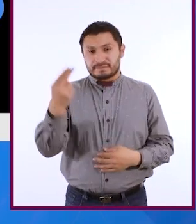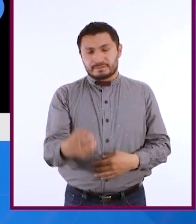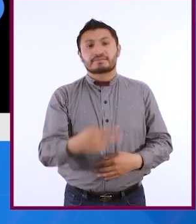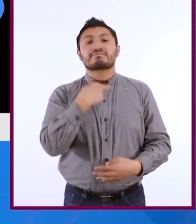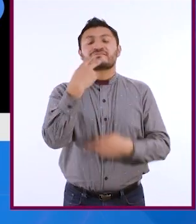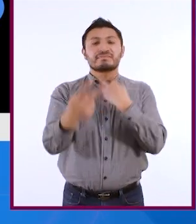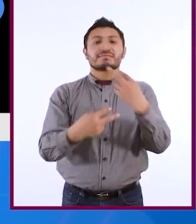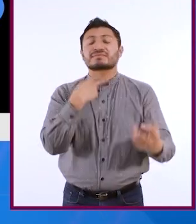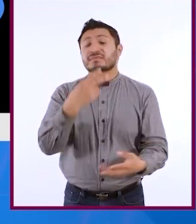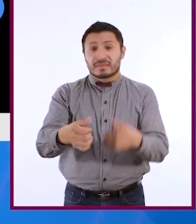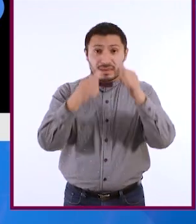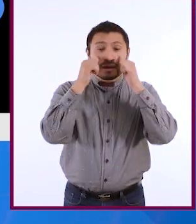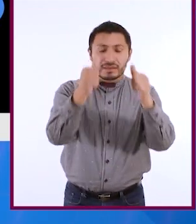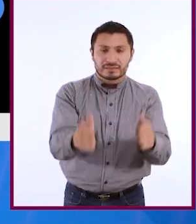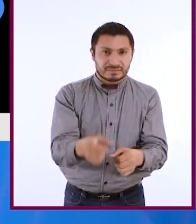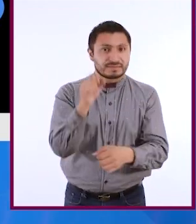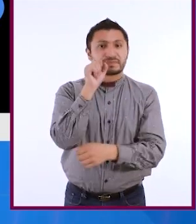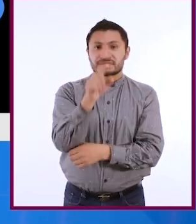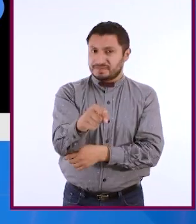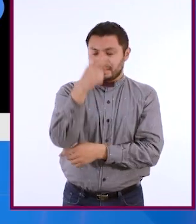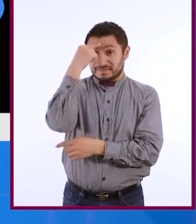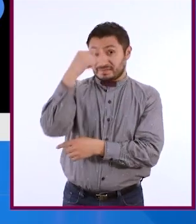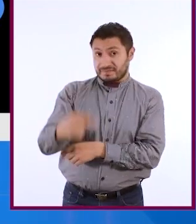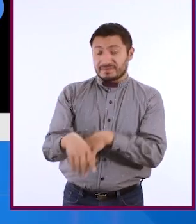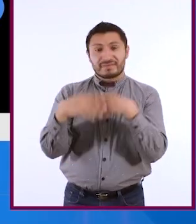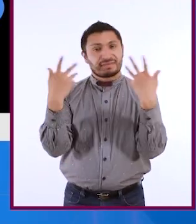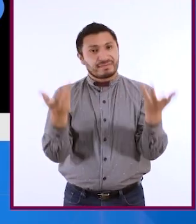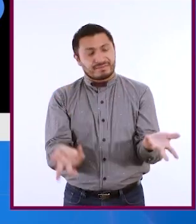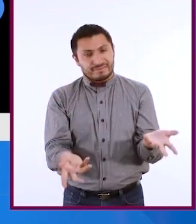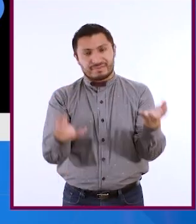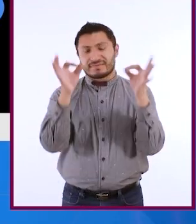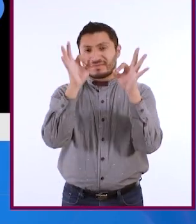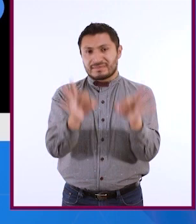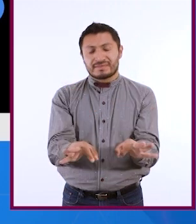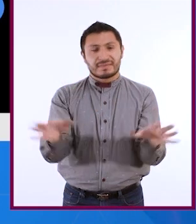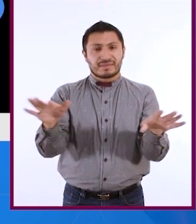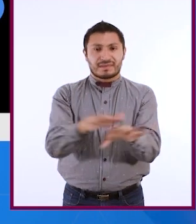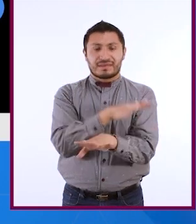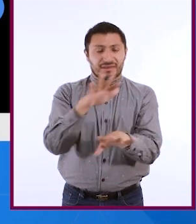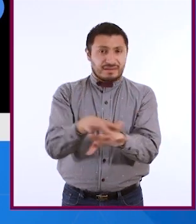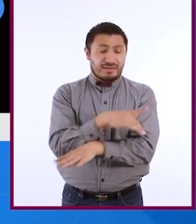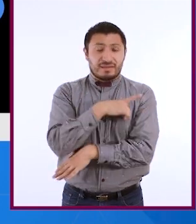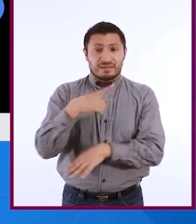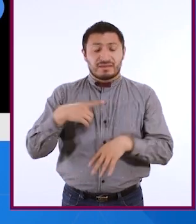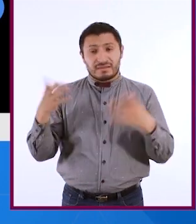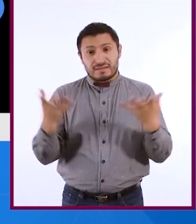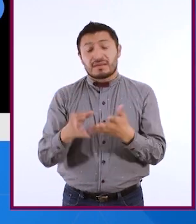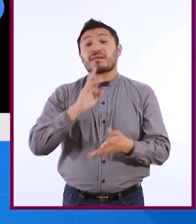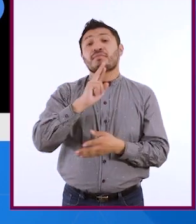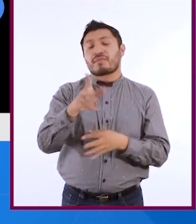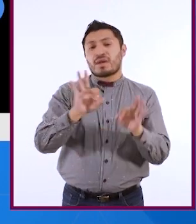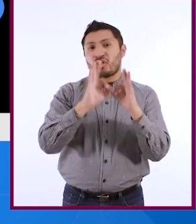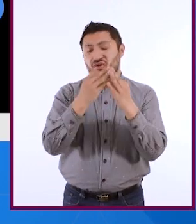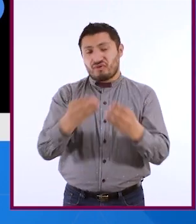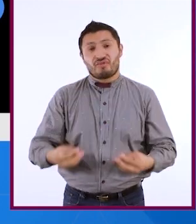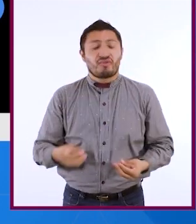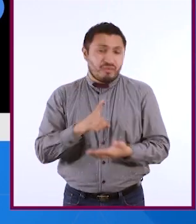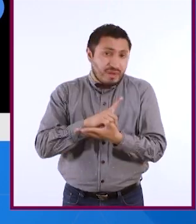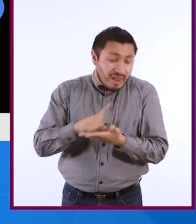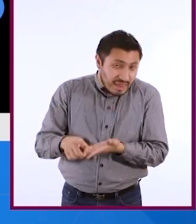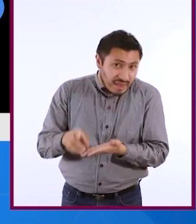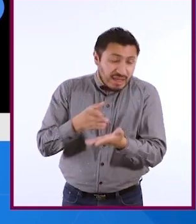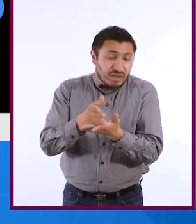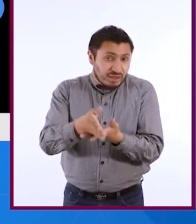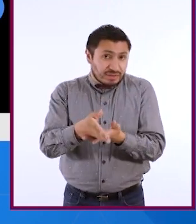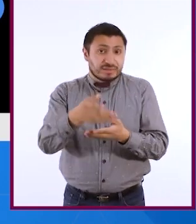sus voces sean escuchadas, también para efectuar los cambios que se tienen que hacer y mejorar las condiciones de acceso a los derechos.